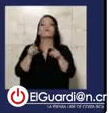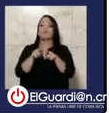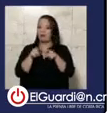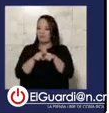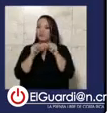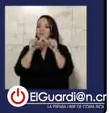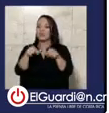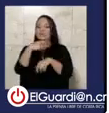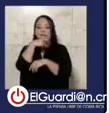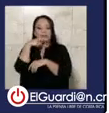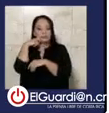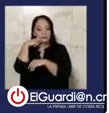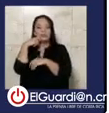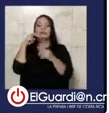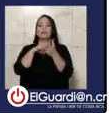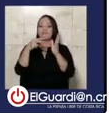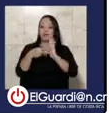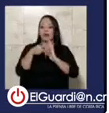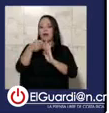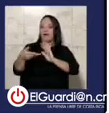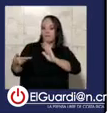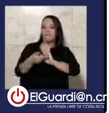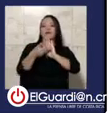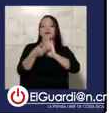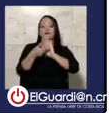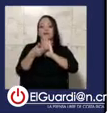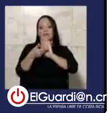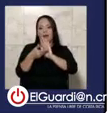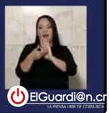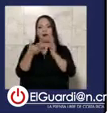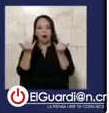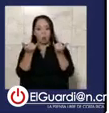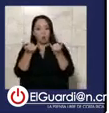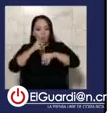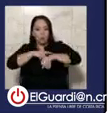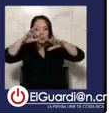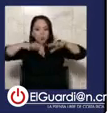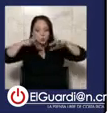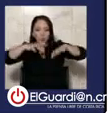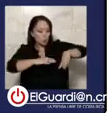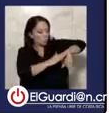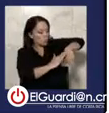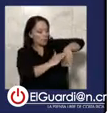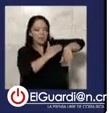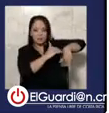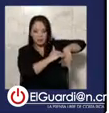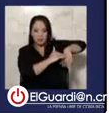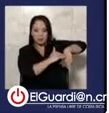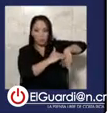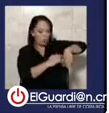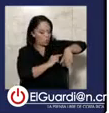decir, que el fenómeno del Niño no solamente está afectando la estación lluviosa como tal en el Valle Central y en el Pacífico,